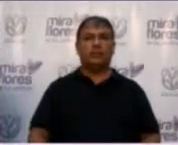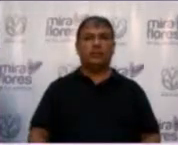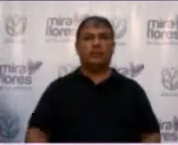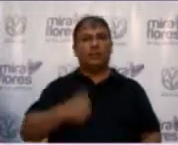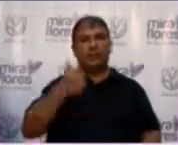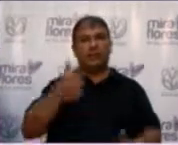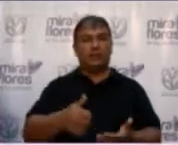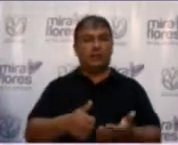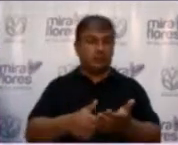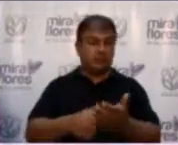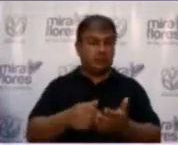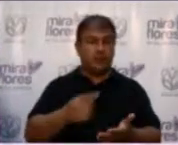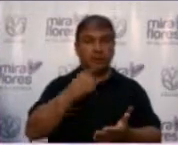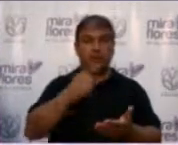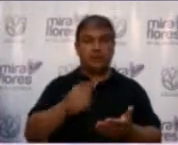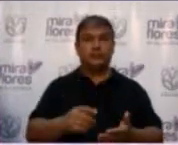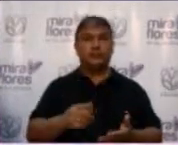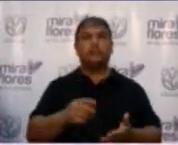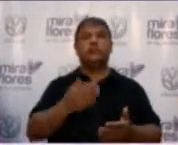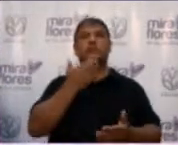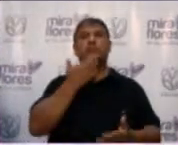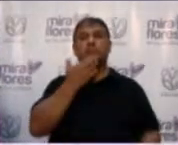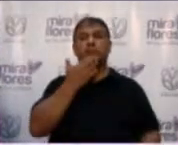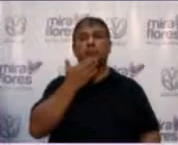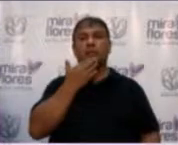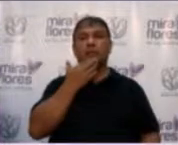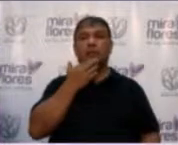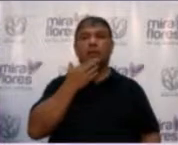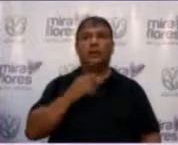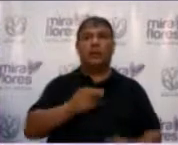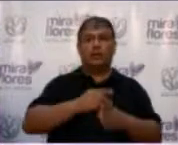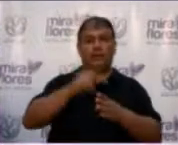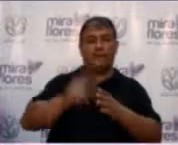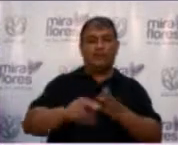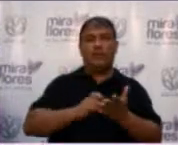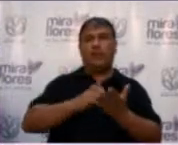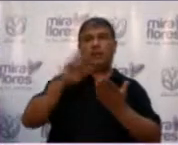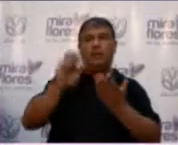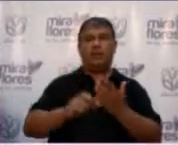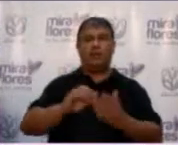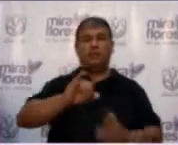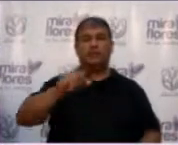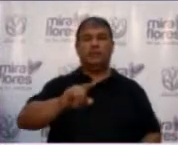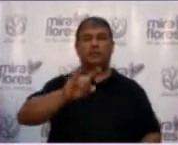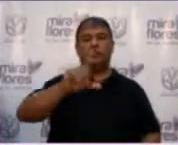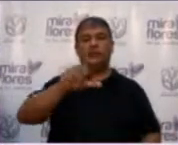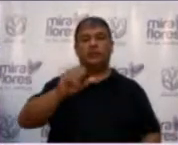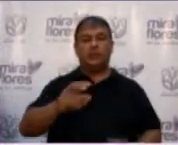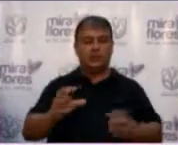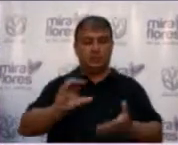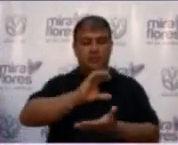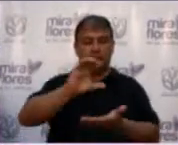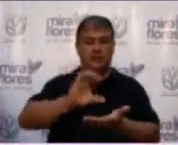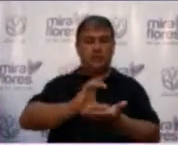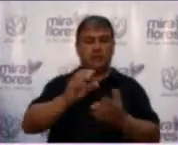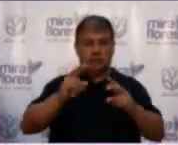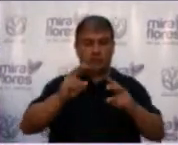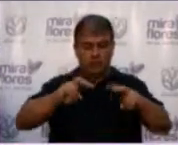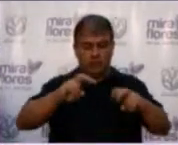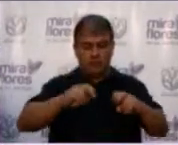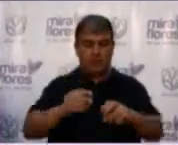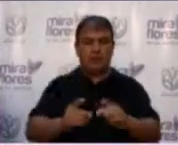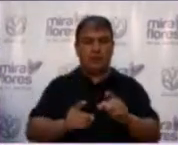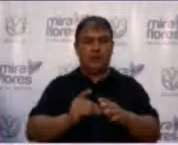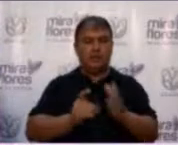Y la otra comunicación es remitida por la profesional de proyectos, Yuli Cortés, del Centro de Investigación y Desarrollo